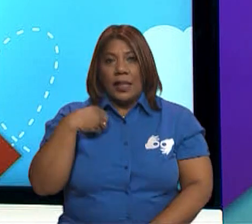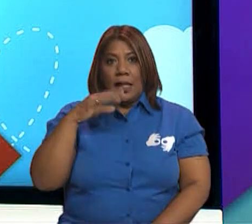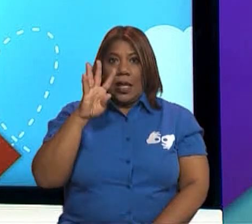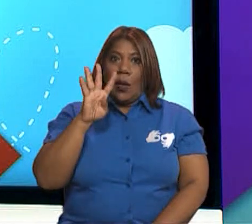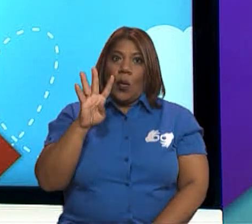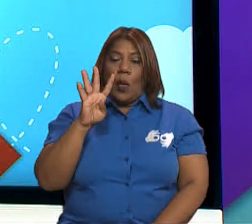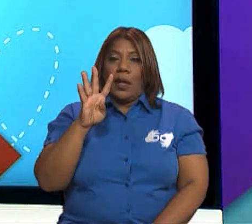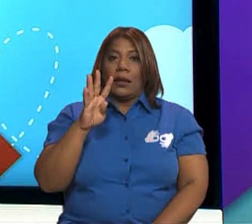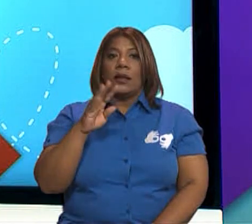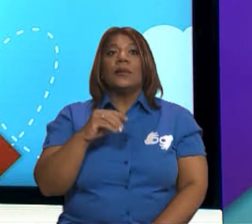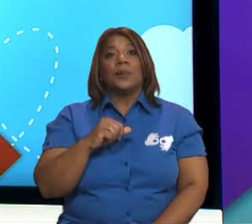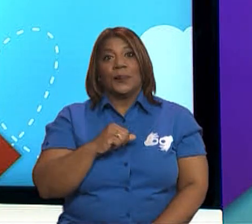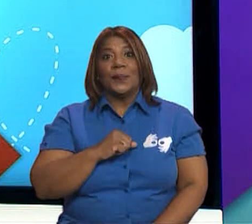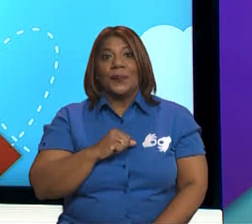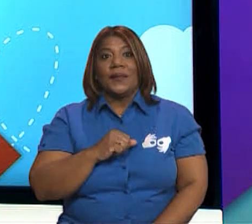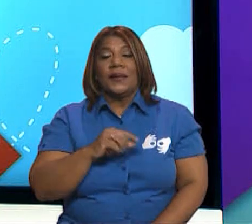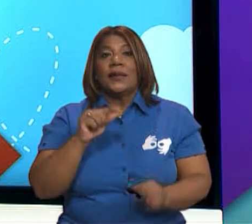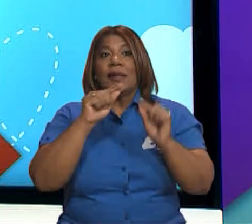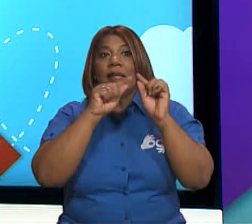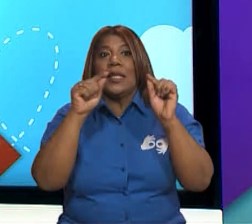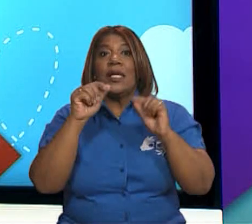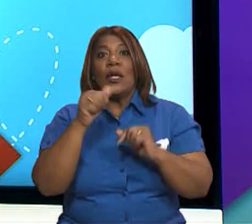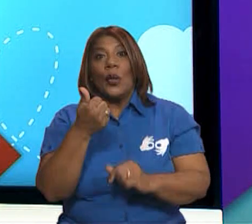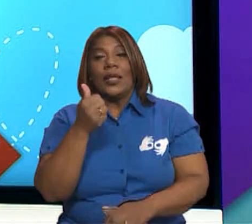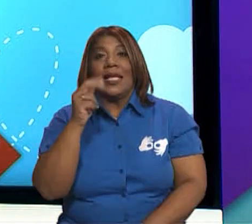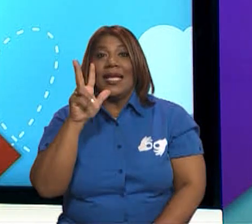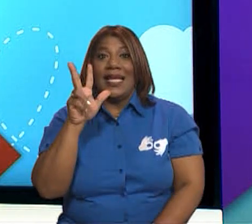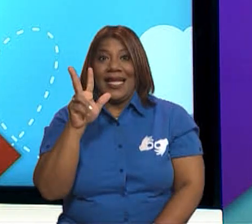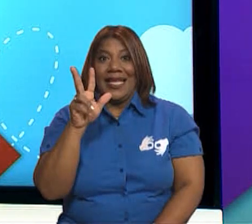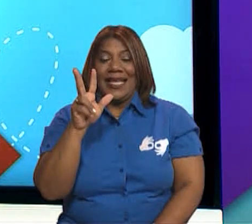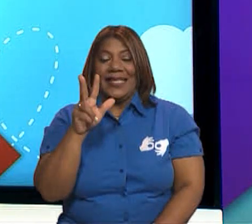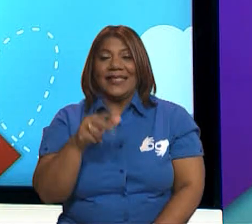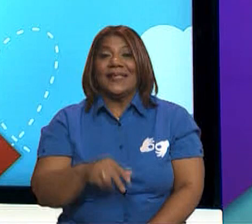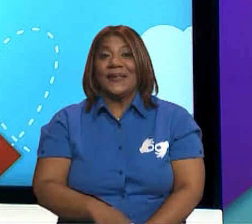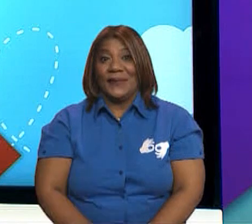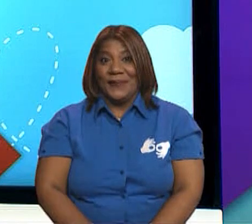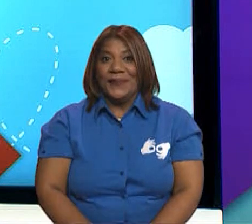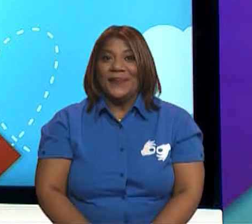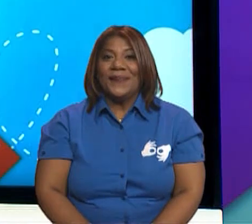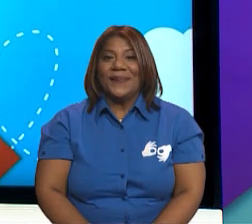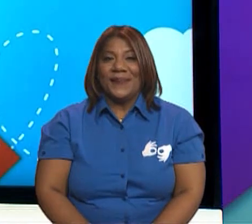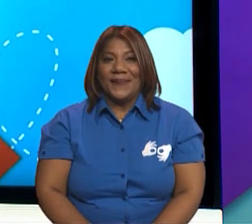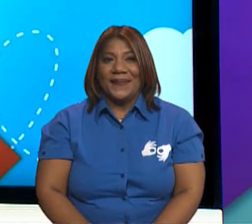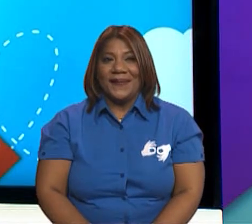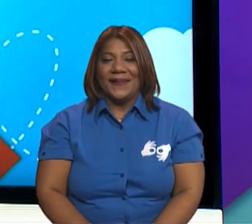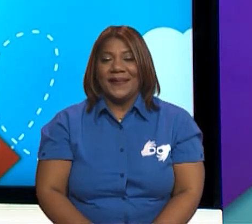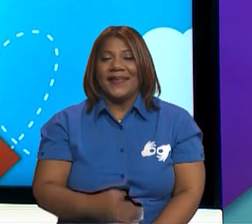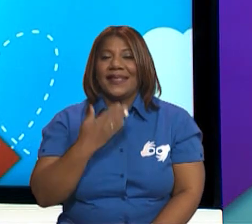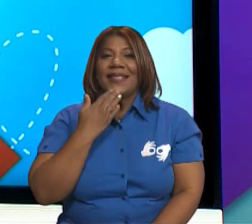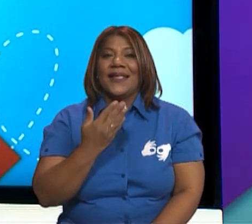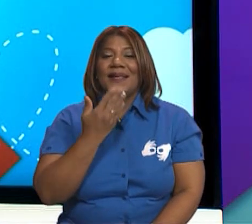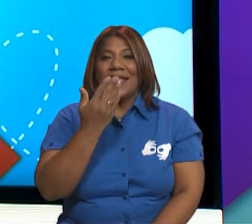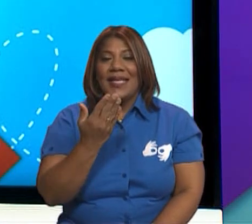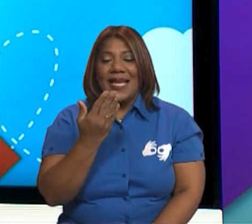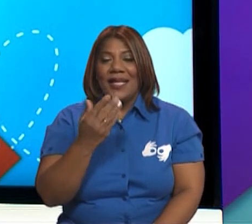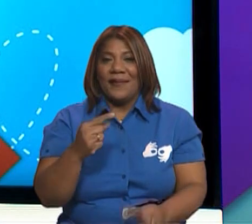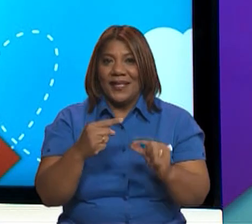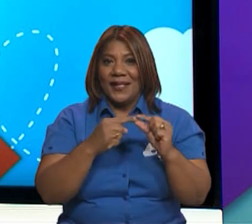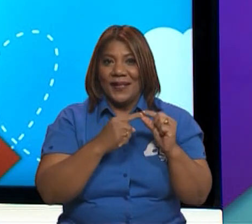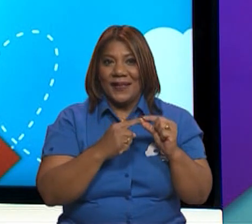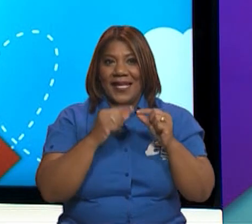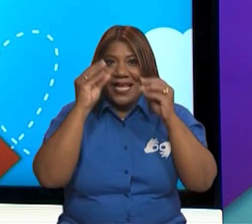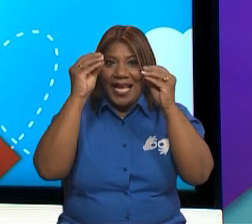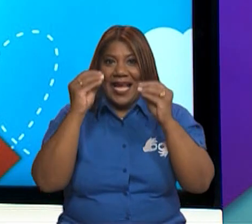igual, y también cuál tiene tres lados. ¿Sí? Bueno, damos un agradecimiento especial a